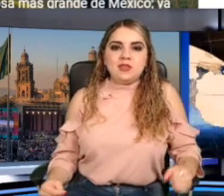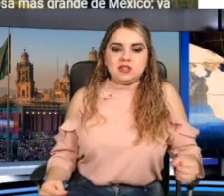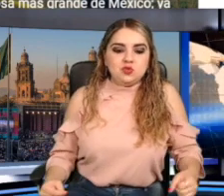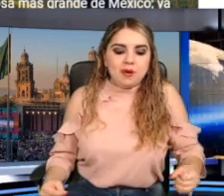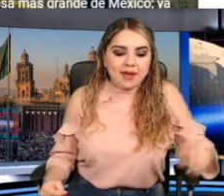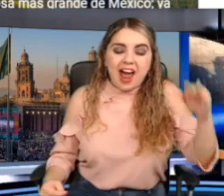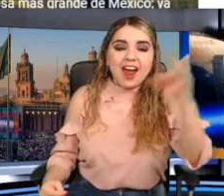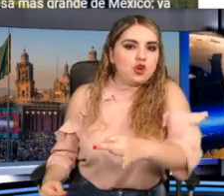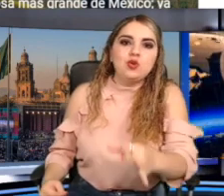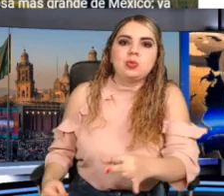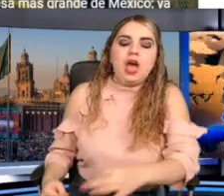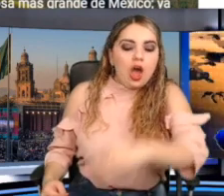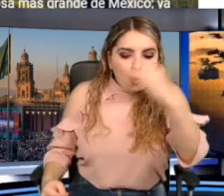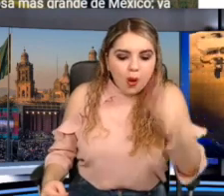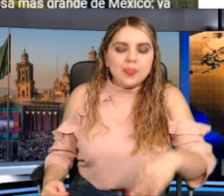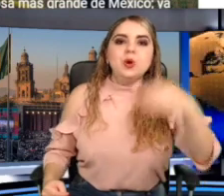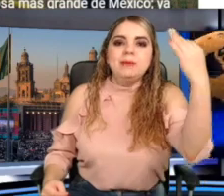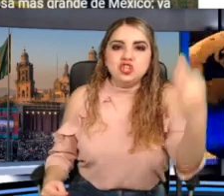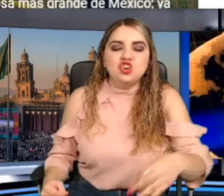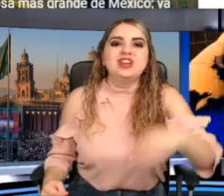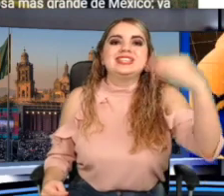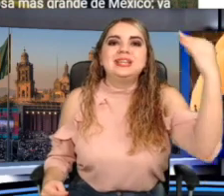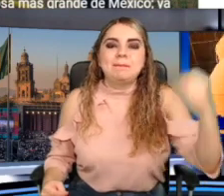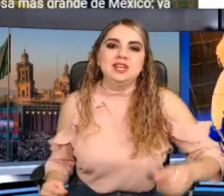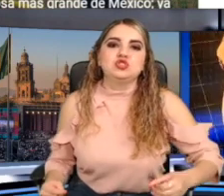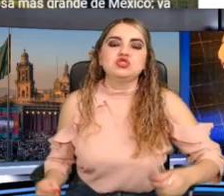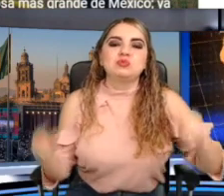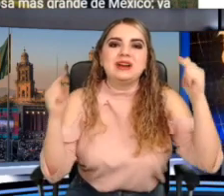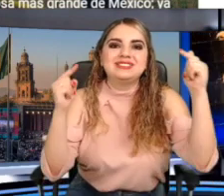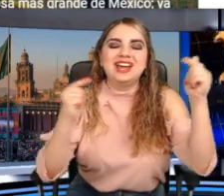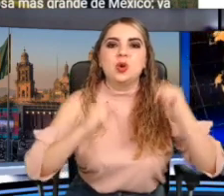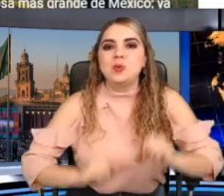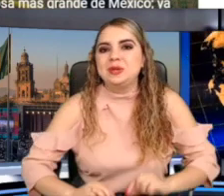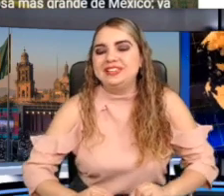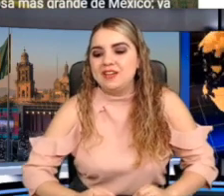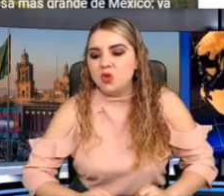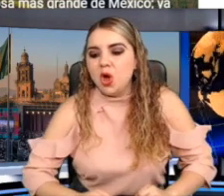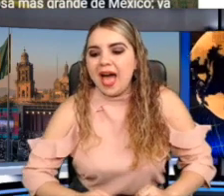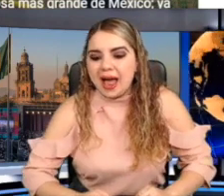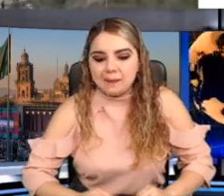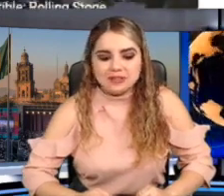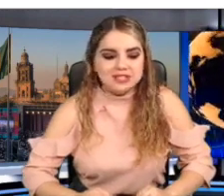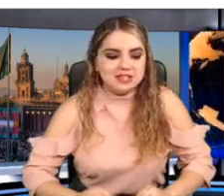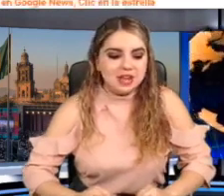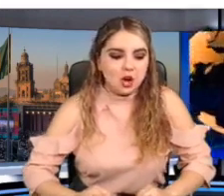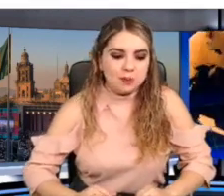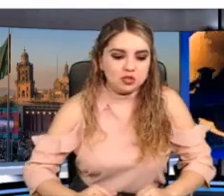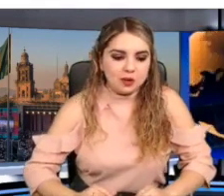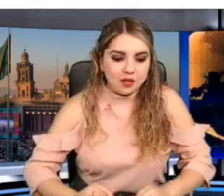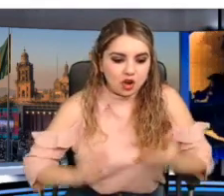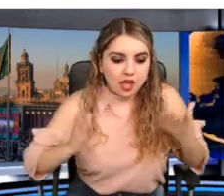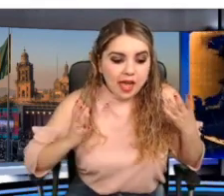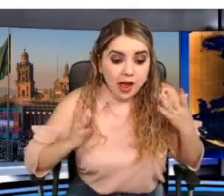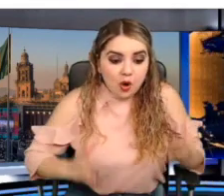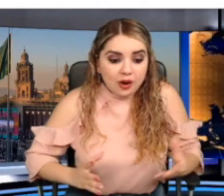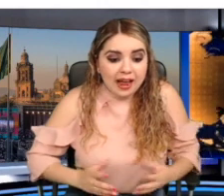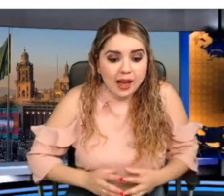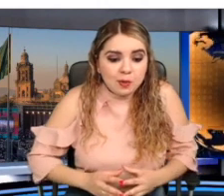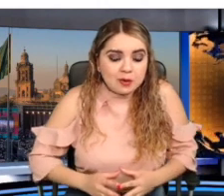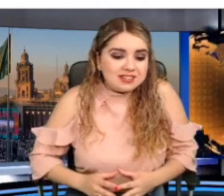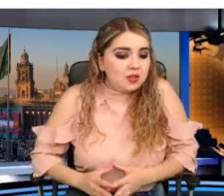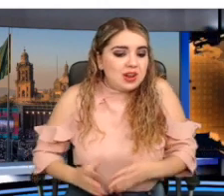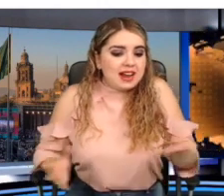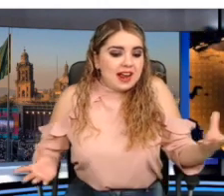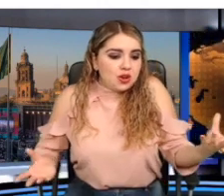el COVID-19, ¡ah, no! 4 millones de pesos para estar golpeteando al presidente López Obrador.